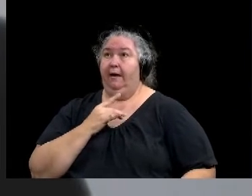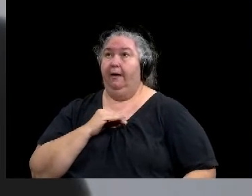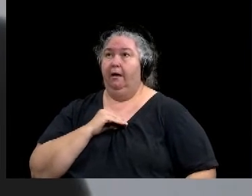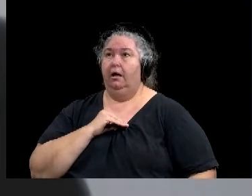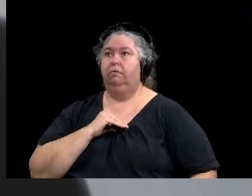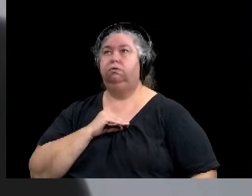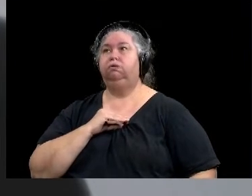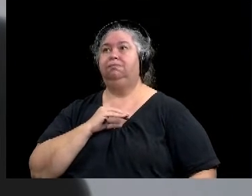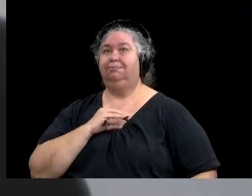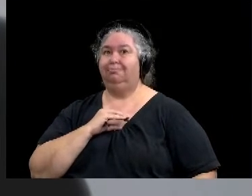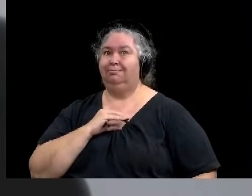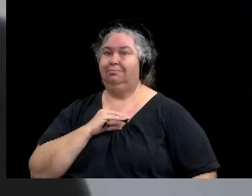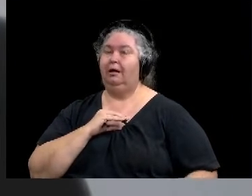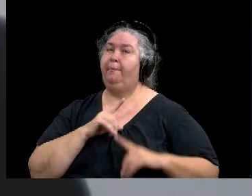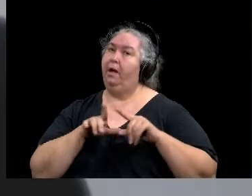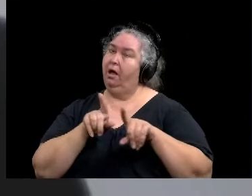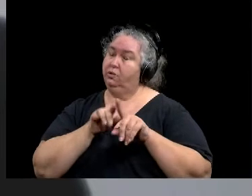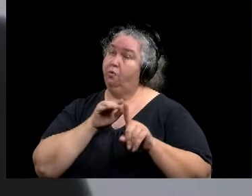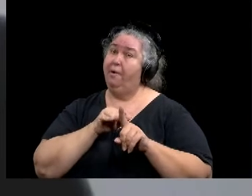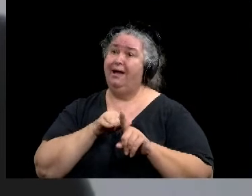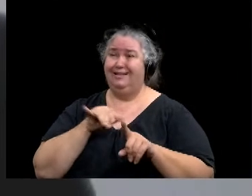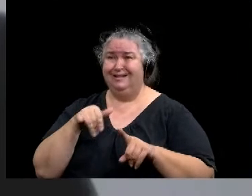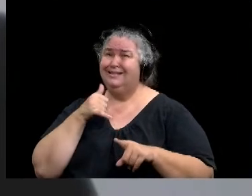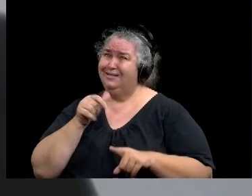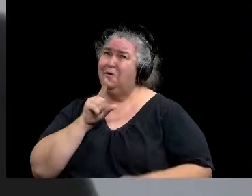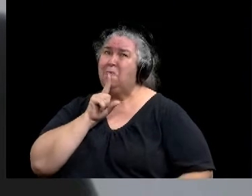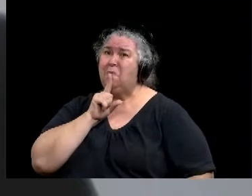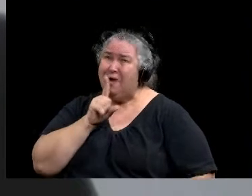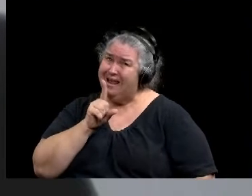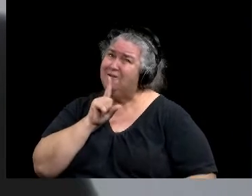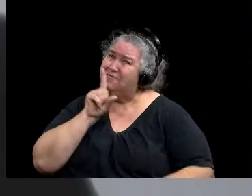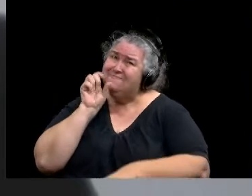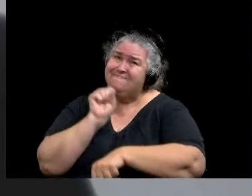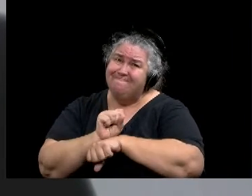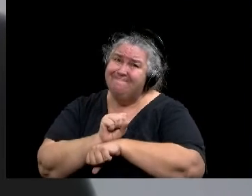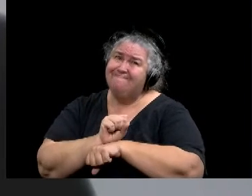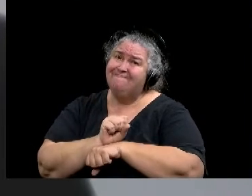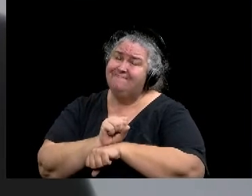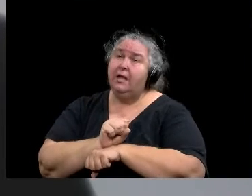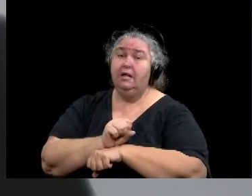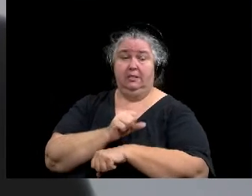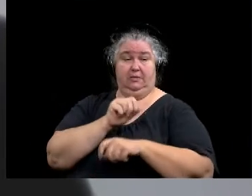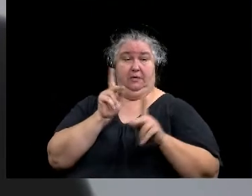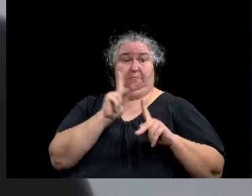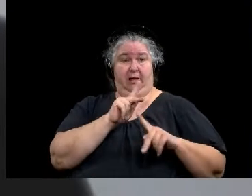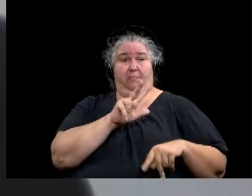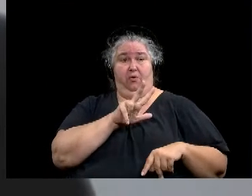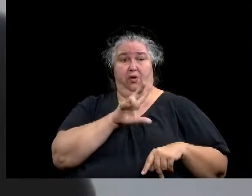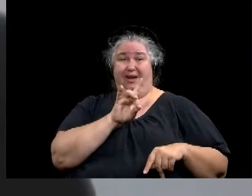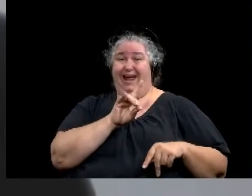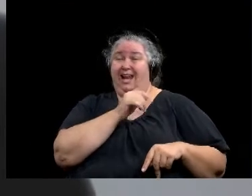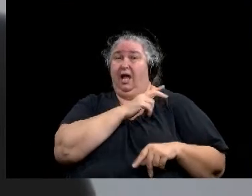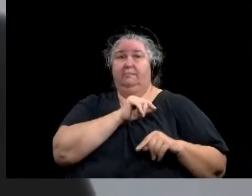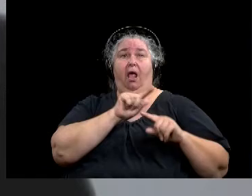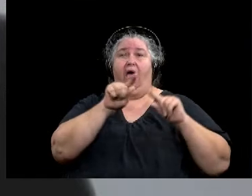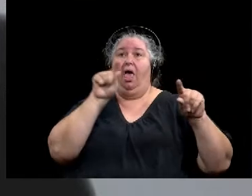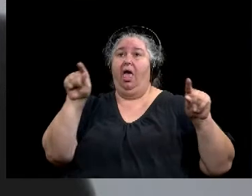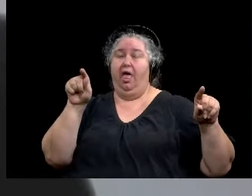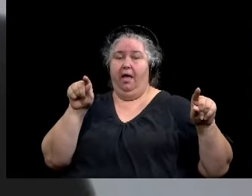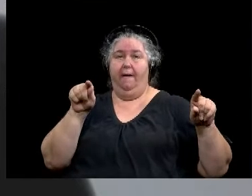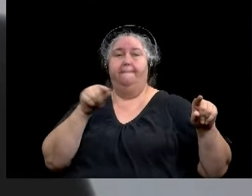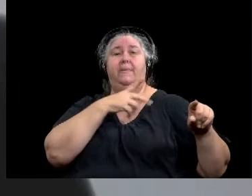quiero decirles que vamos recordarles esto es algo nuevo así es que de las dos personas que estaban